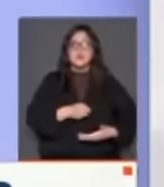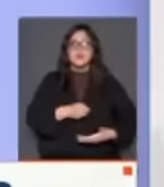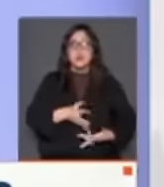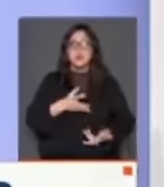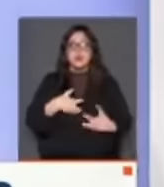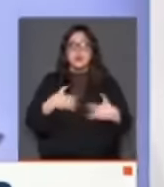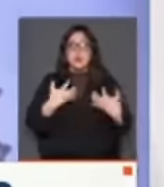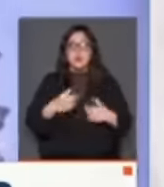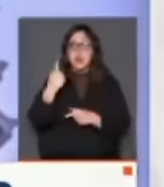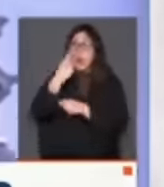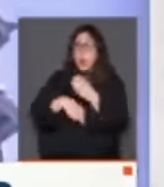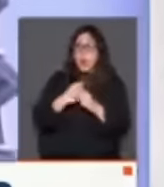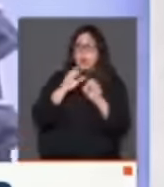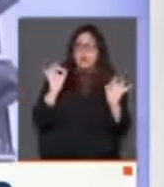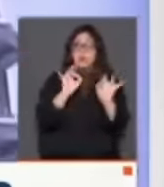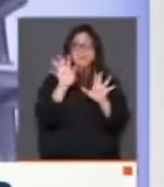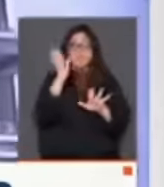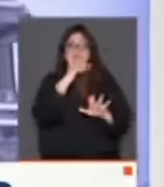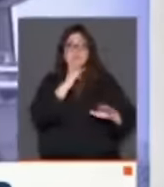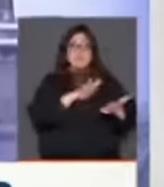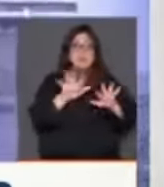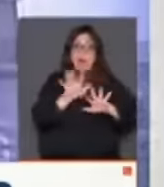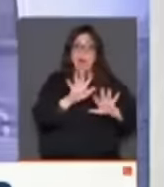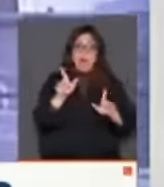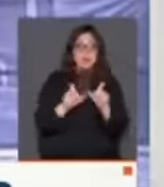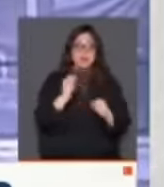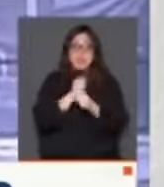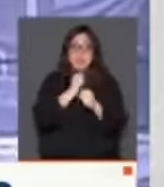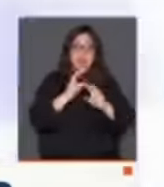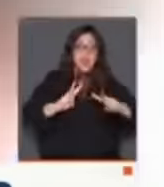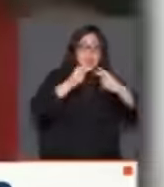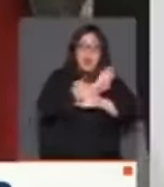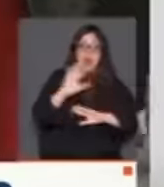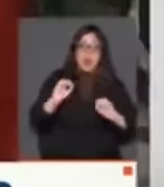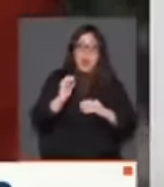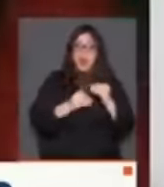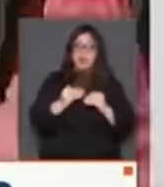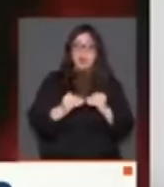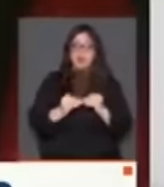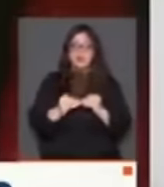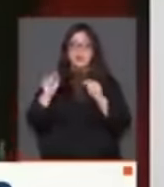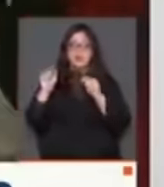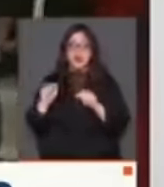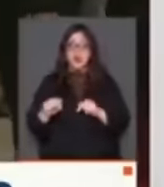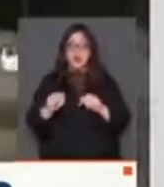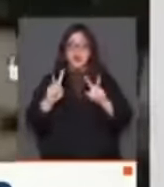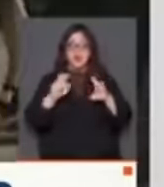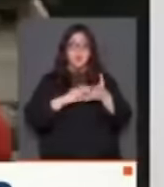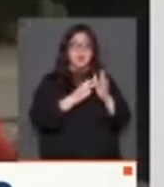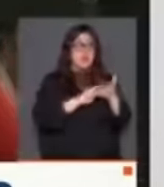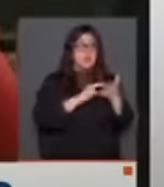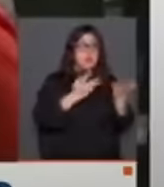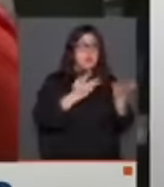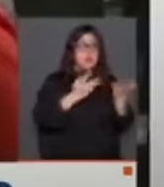Hace un año estuvo así, sin movimiento, sin trabajadores, sin avances. Del símbolo de la recesión pasó a ser el